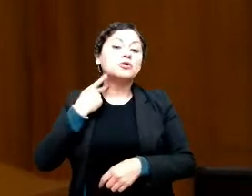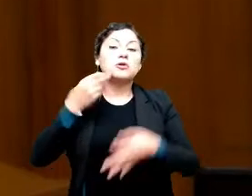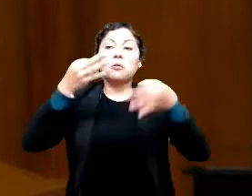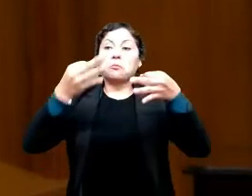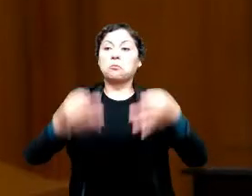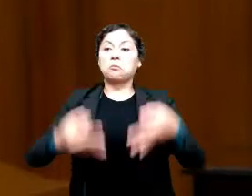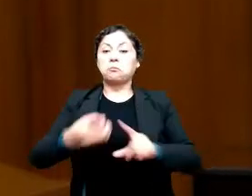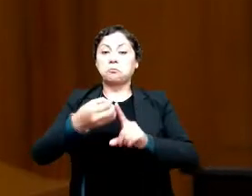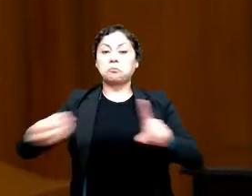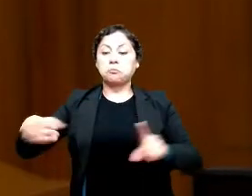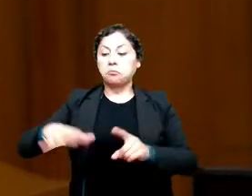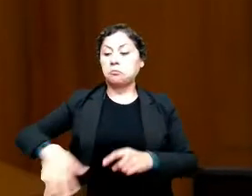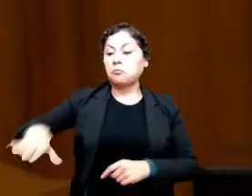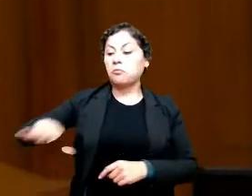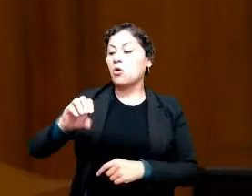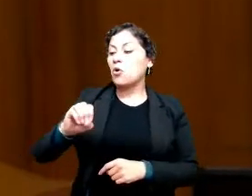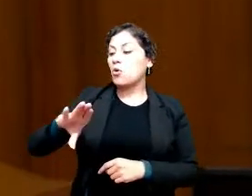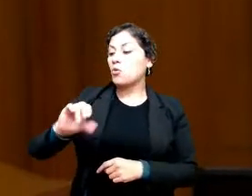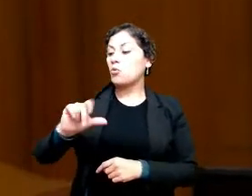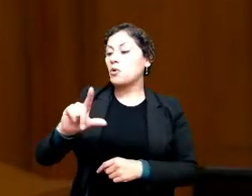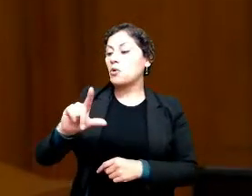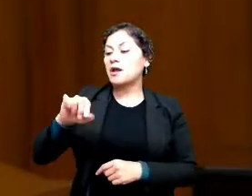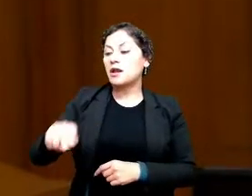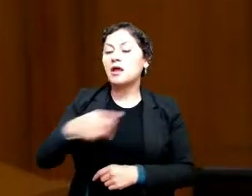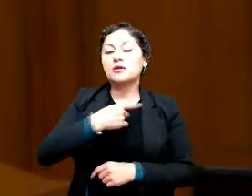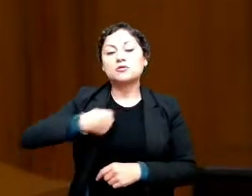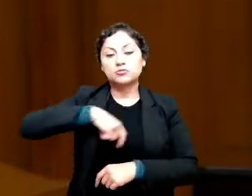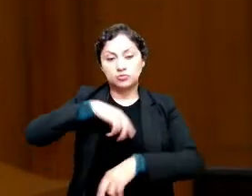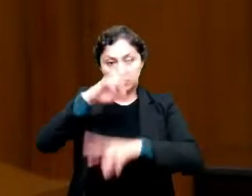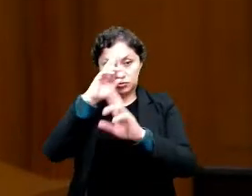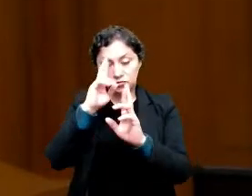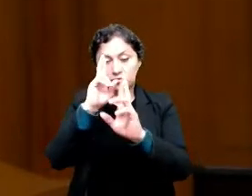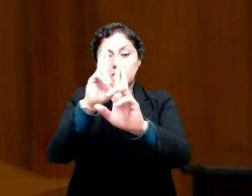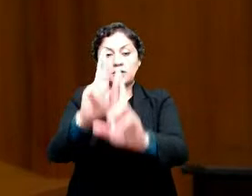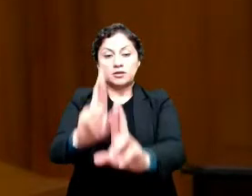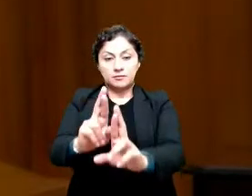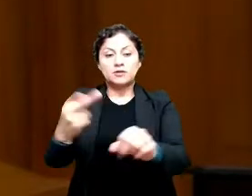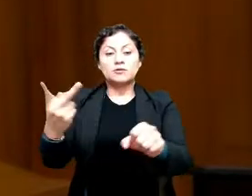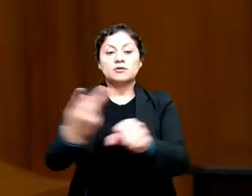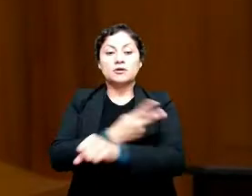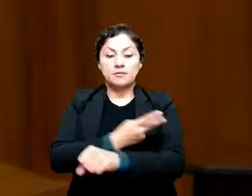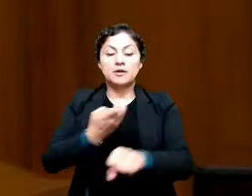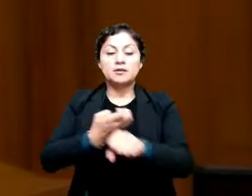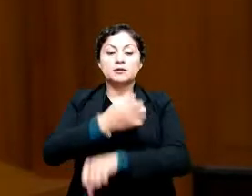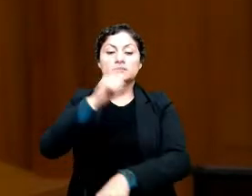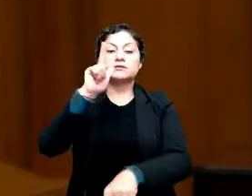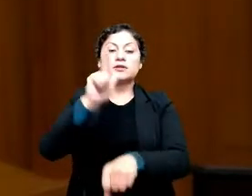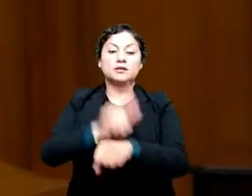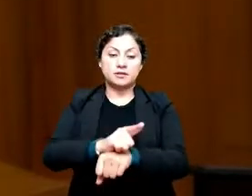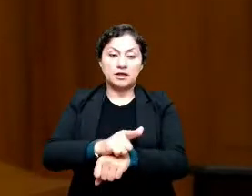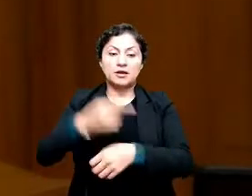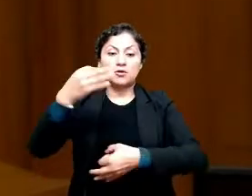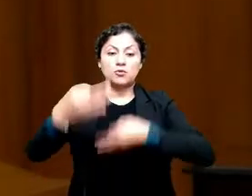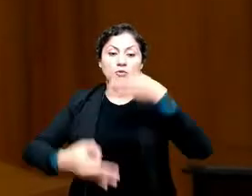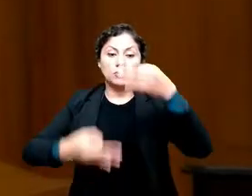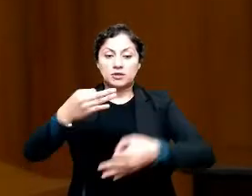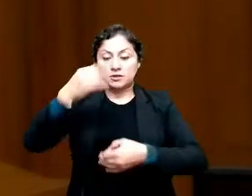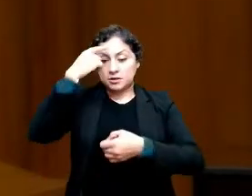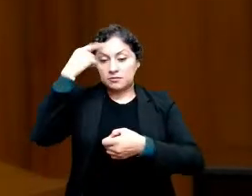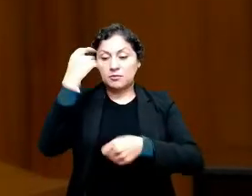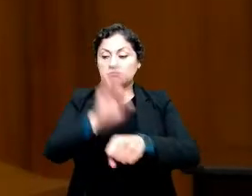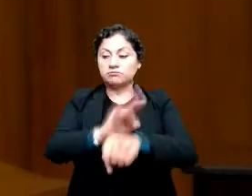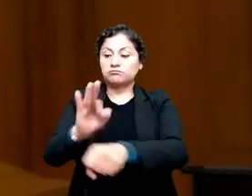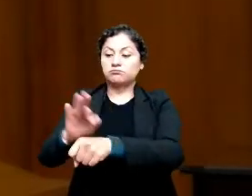Ocuilan, somos respetuosos de la resolución que emita el Poder Judicial Estatal para devolver la tranquilidad a sus